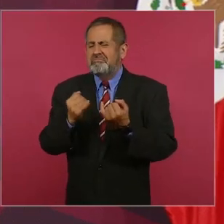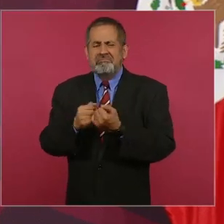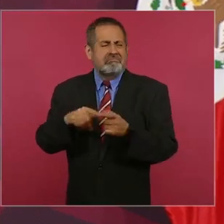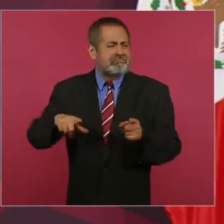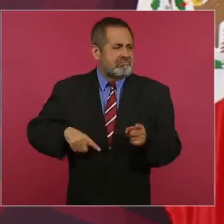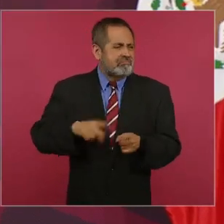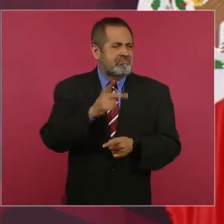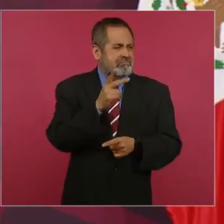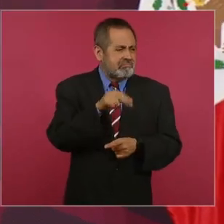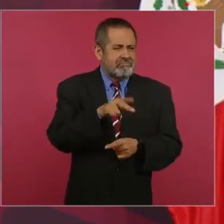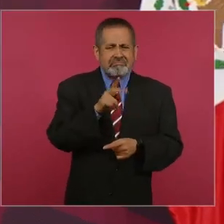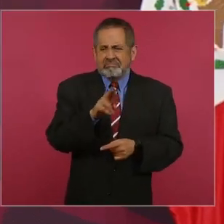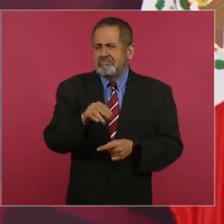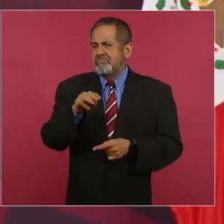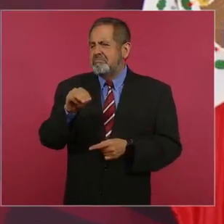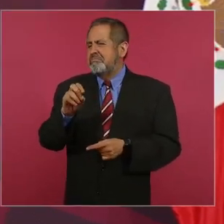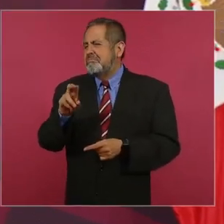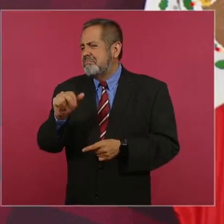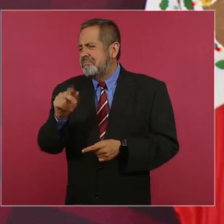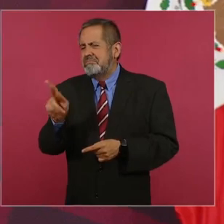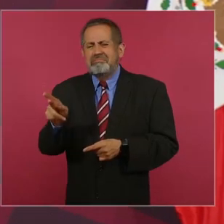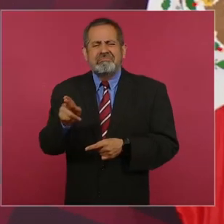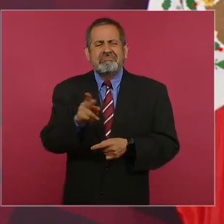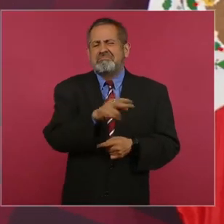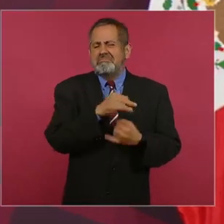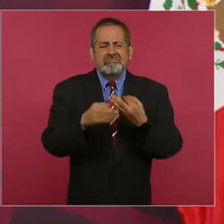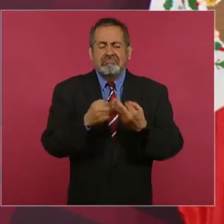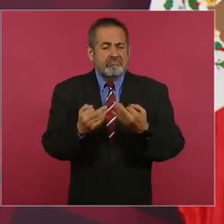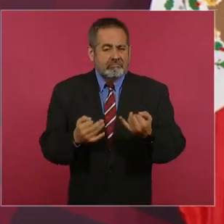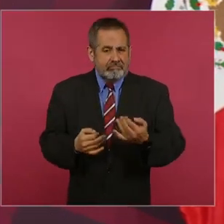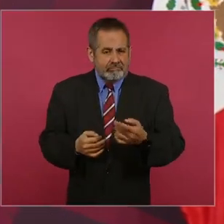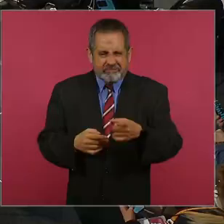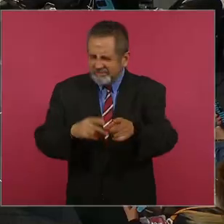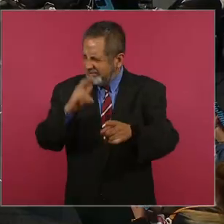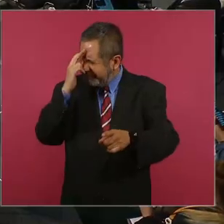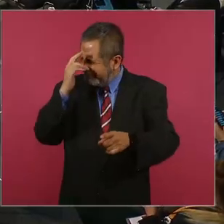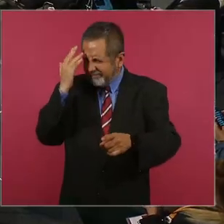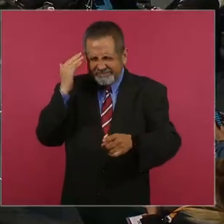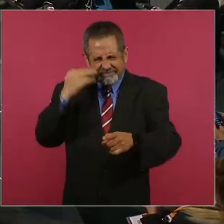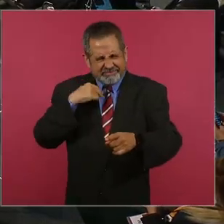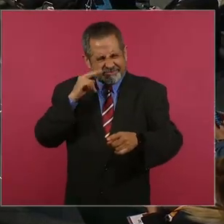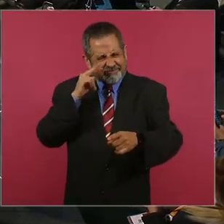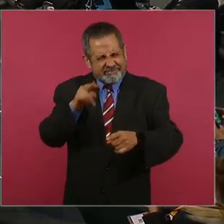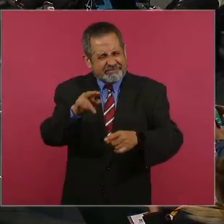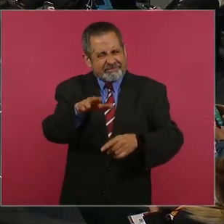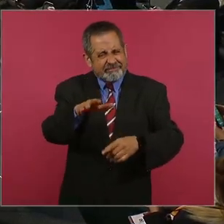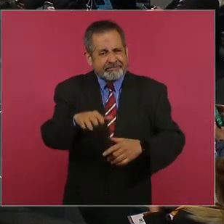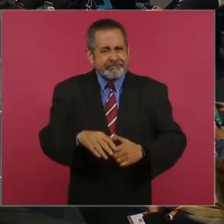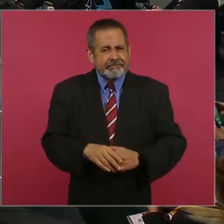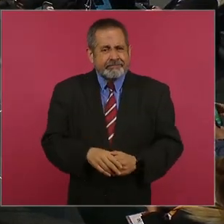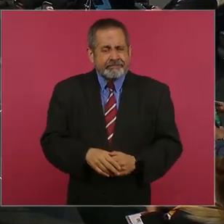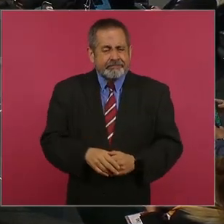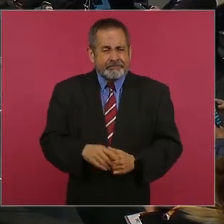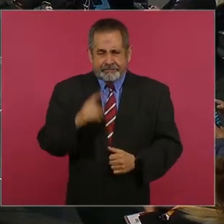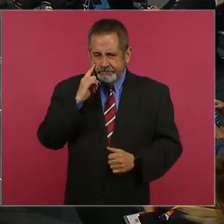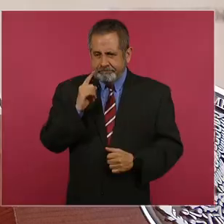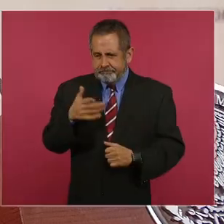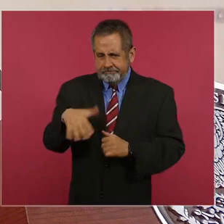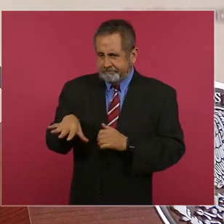no ven ustedes por ejemplo aún al otro día estaba lloviendo a ver si lo